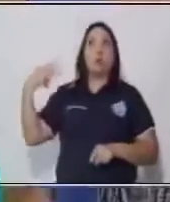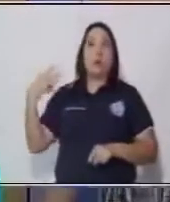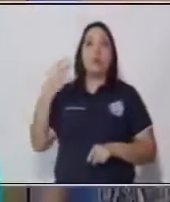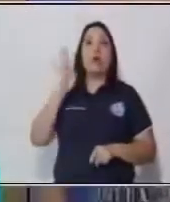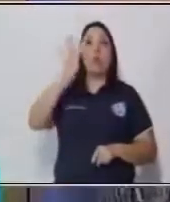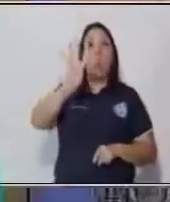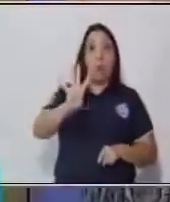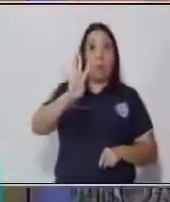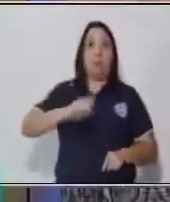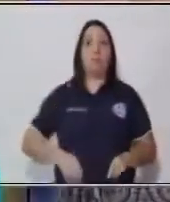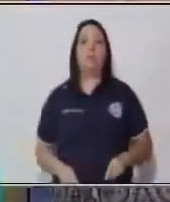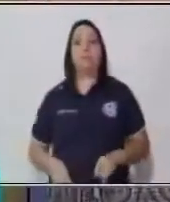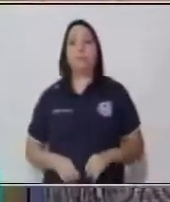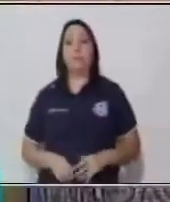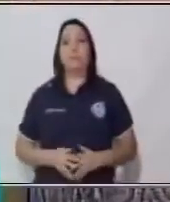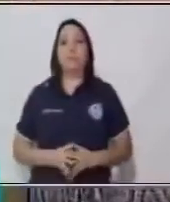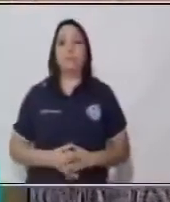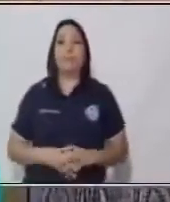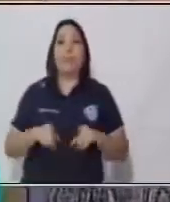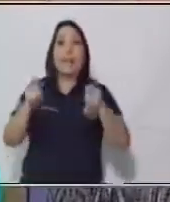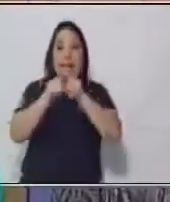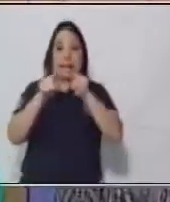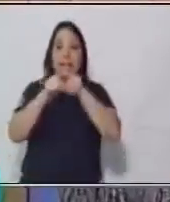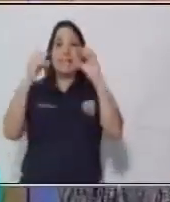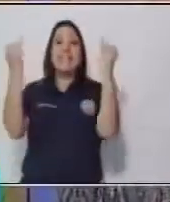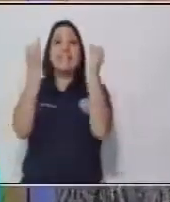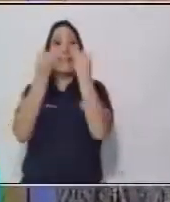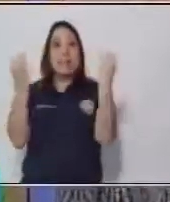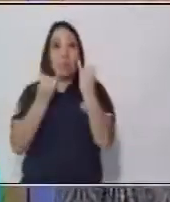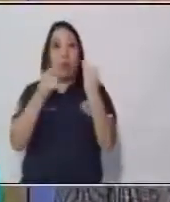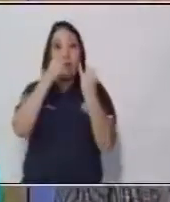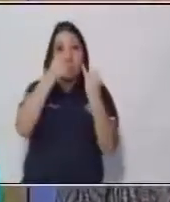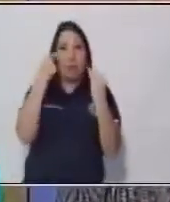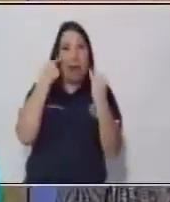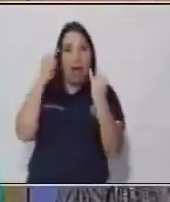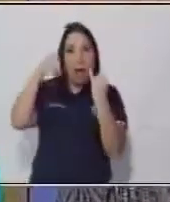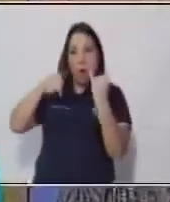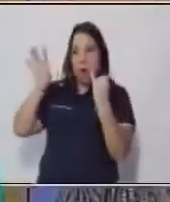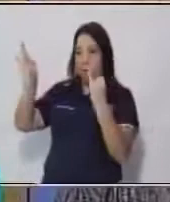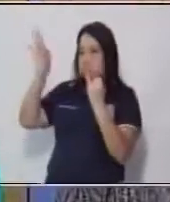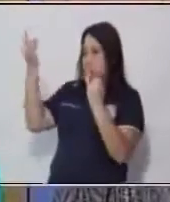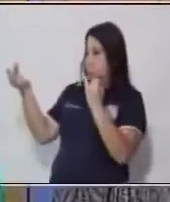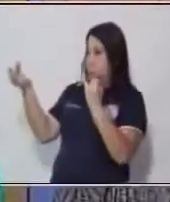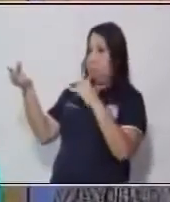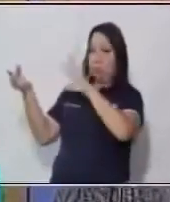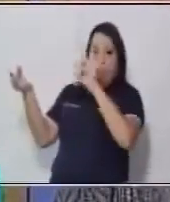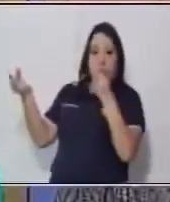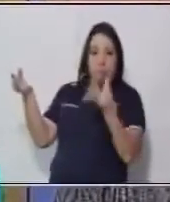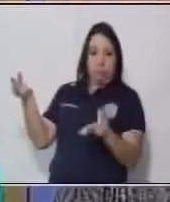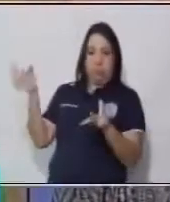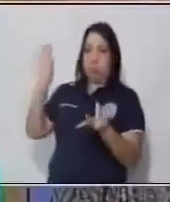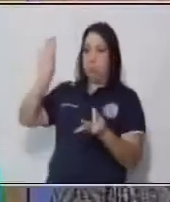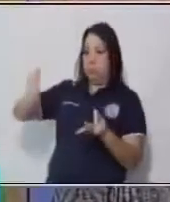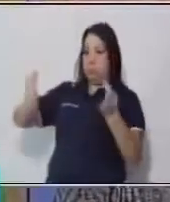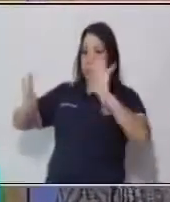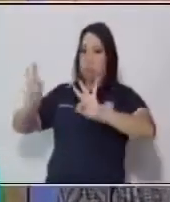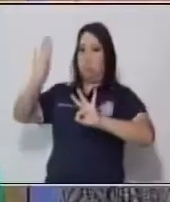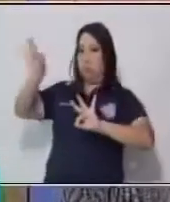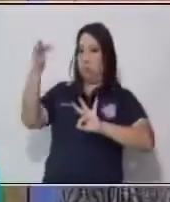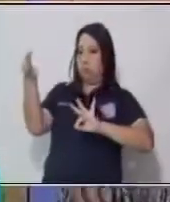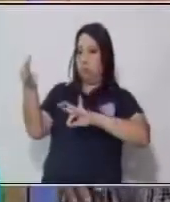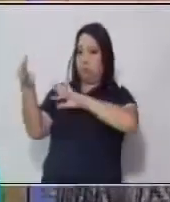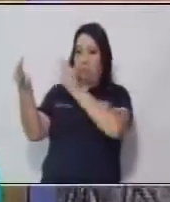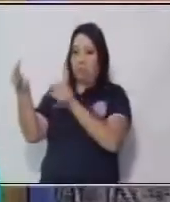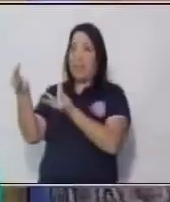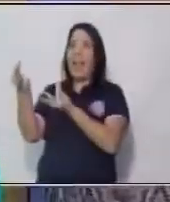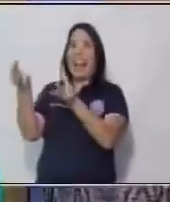1, 2, 3, 4 pares. 4 pares de imágenes en los cuales nosotros vamos a ver dónde se encuentran las figuras o las